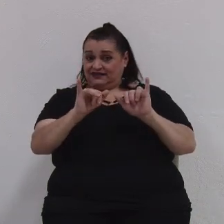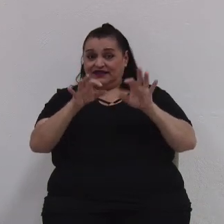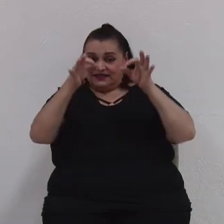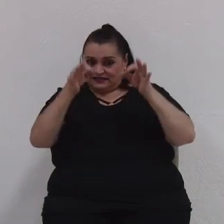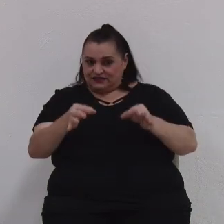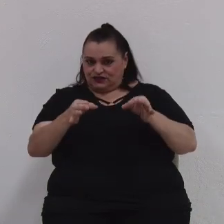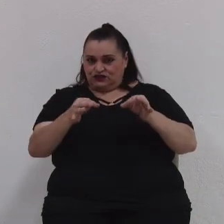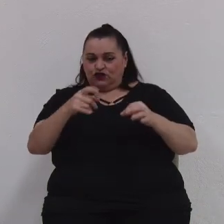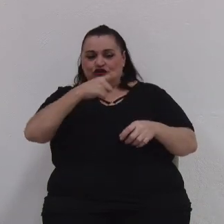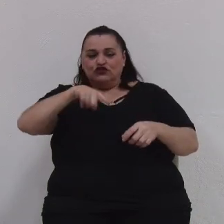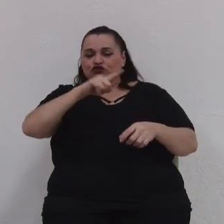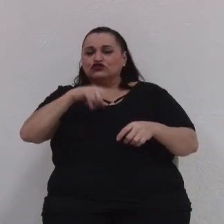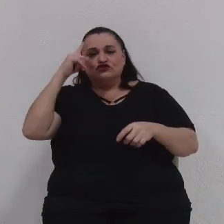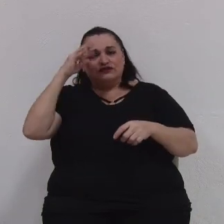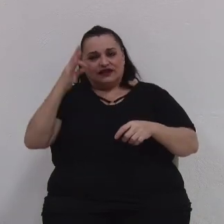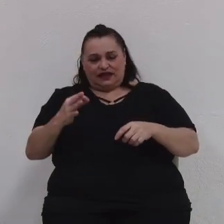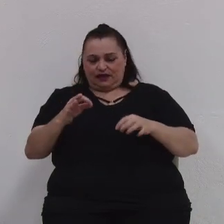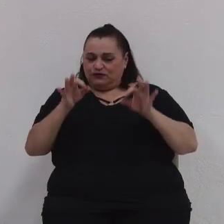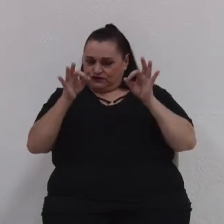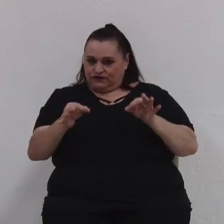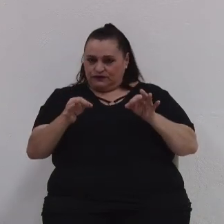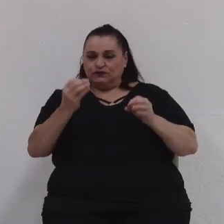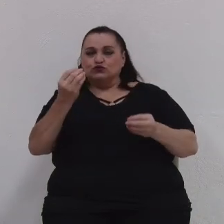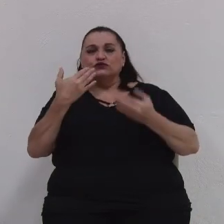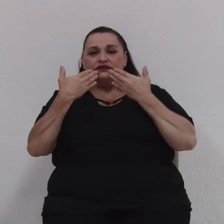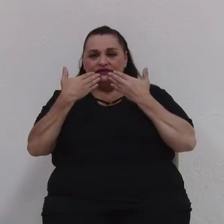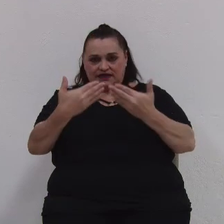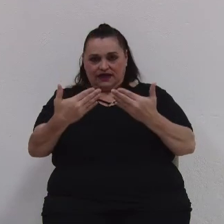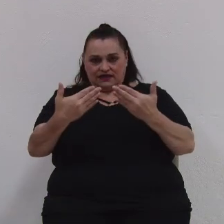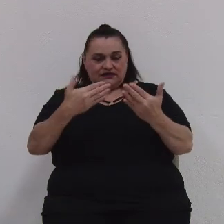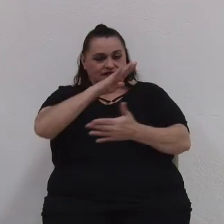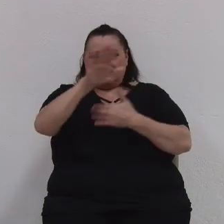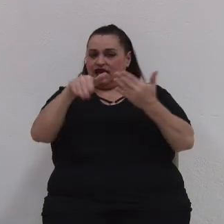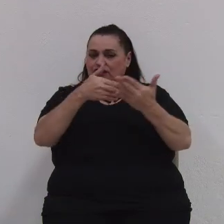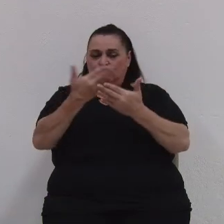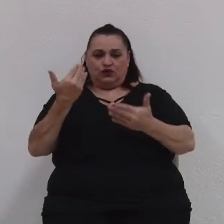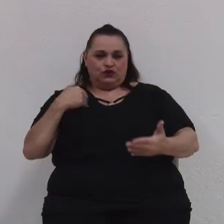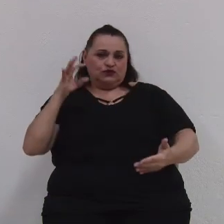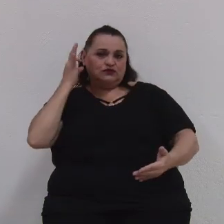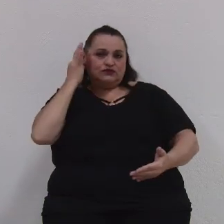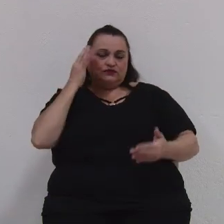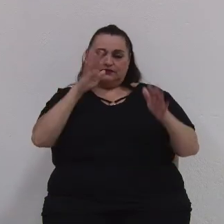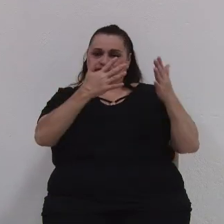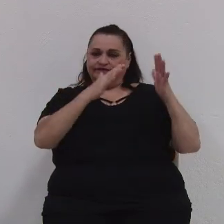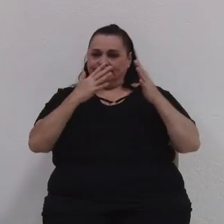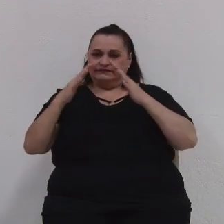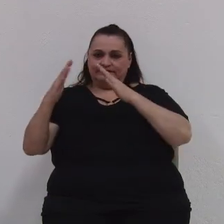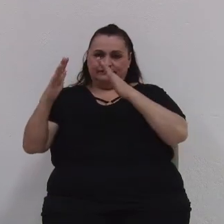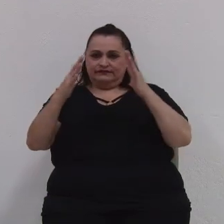cual creemos firmemente. Muchas gracias a todas y todos.